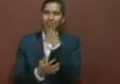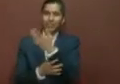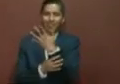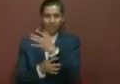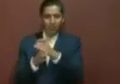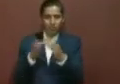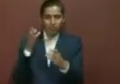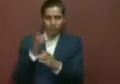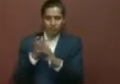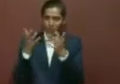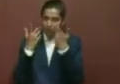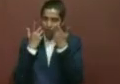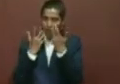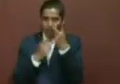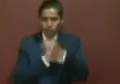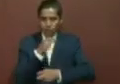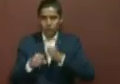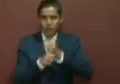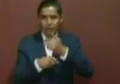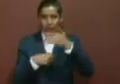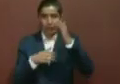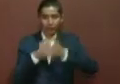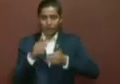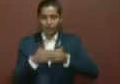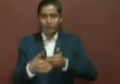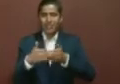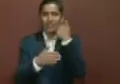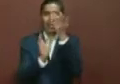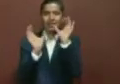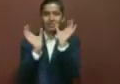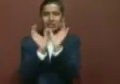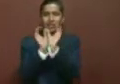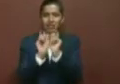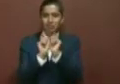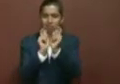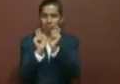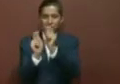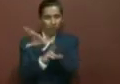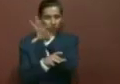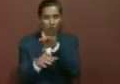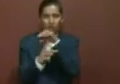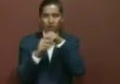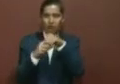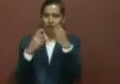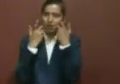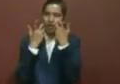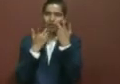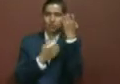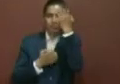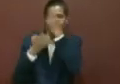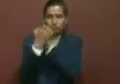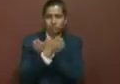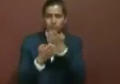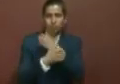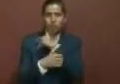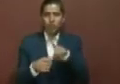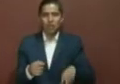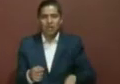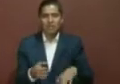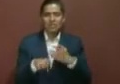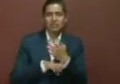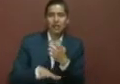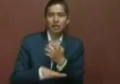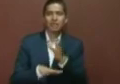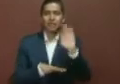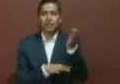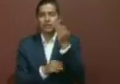como que quiere, en estos 2 años que le quedan de gobierno, certificar a todos, analizar qué corresponde al municipio, al Estado